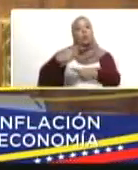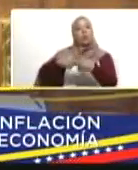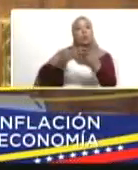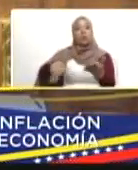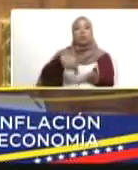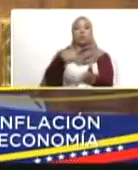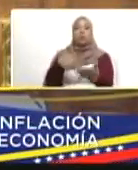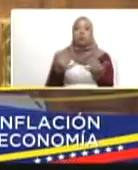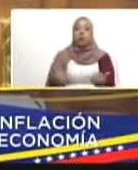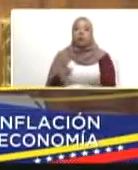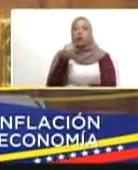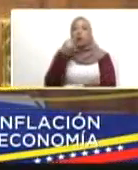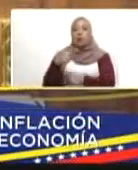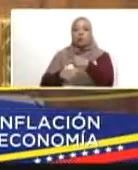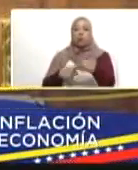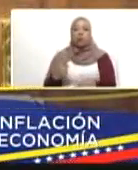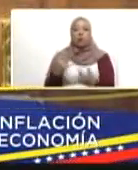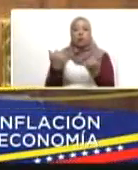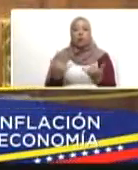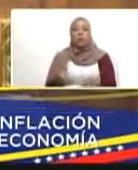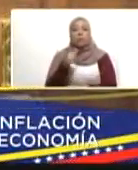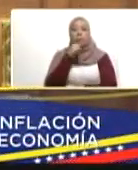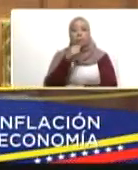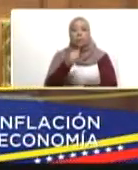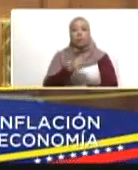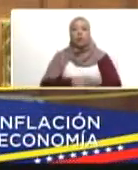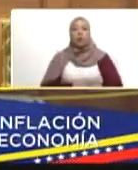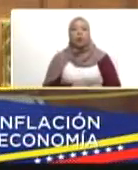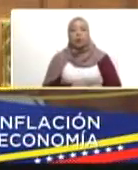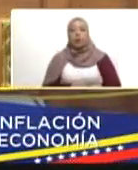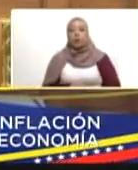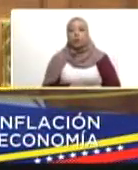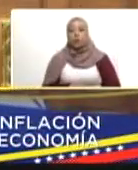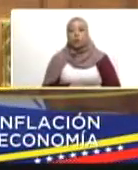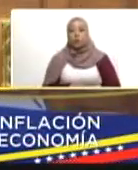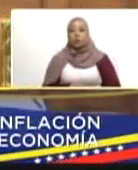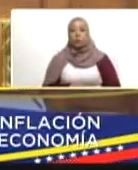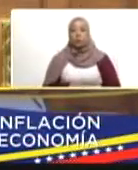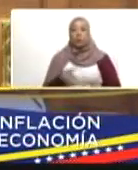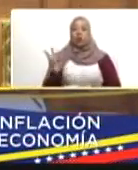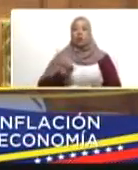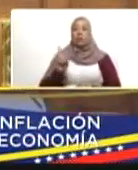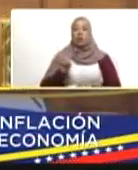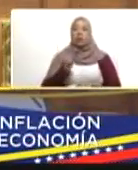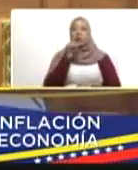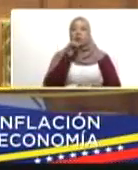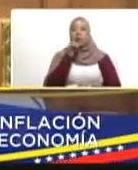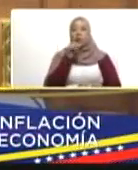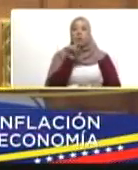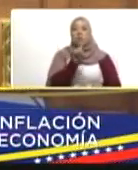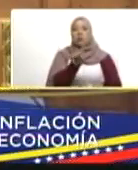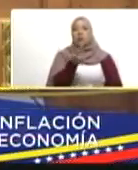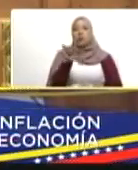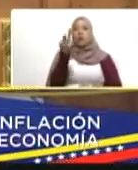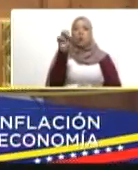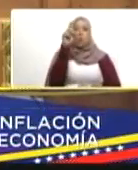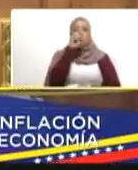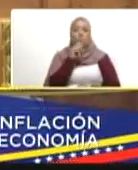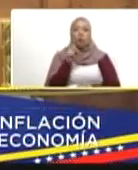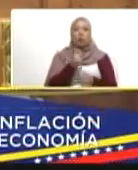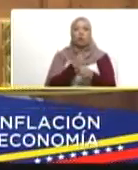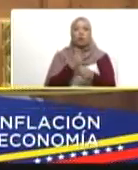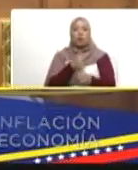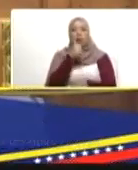nacional petrolera y no petrolera siendo Venezuela un país con 120 años de una economía